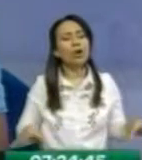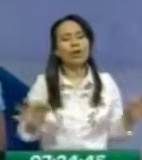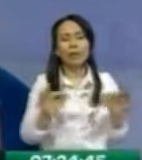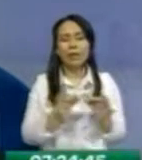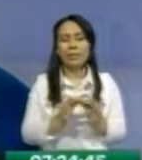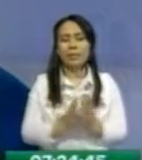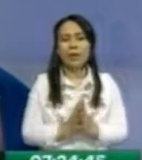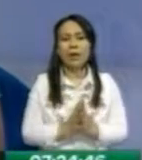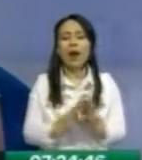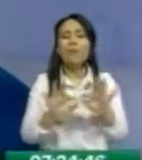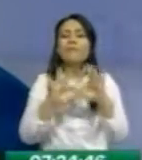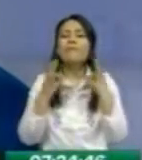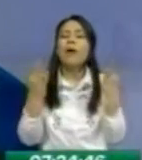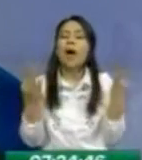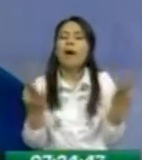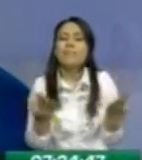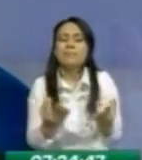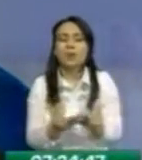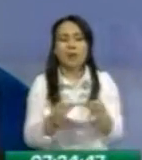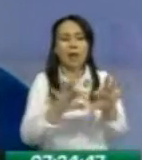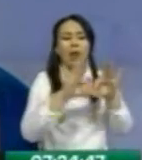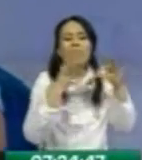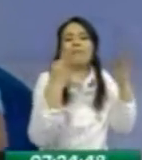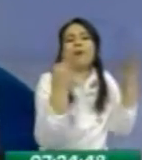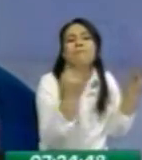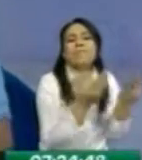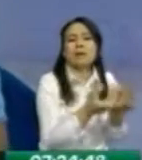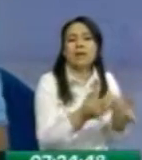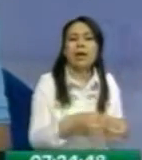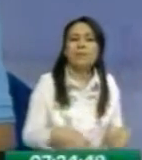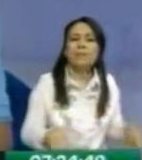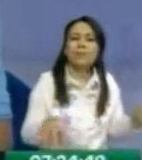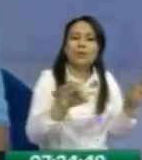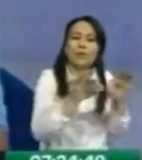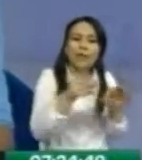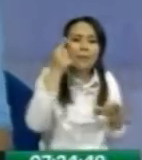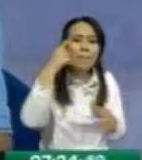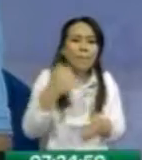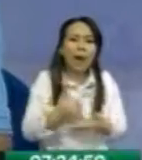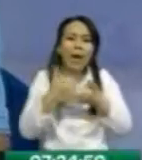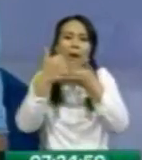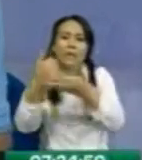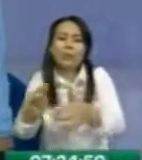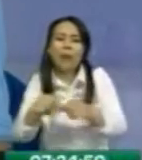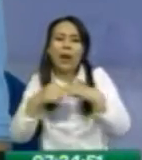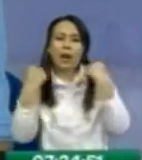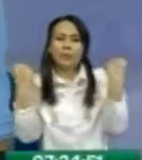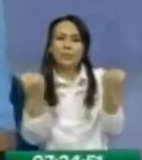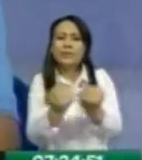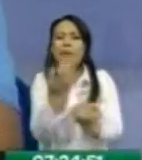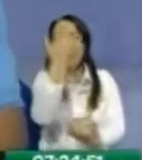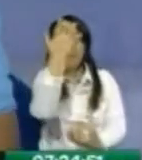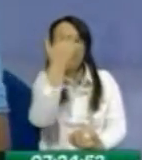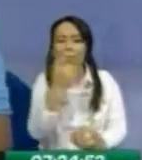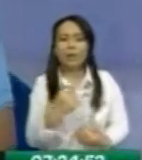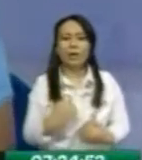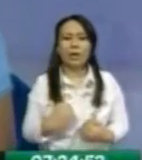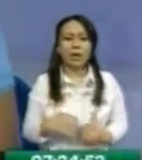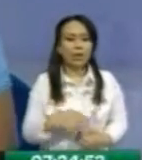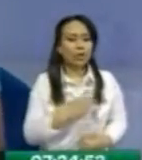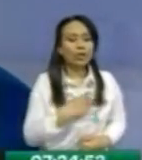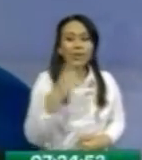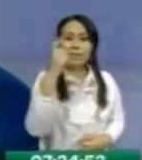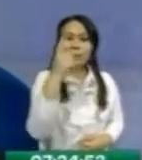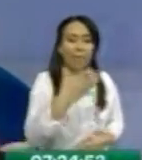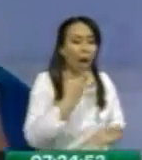que tiene la familia en la sociedad y sobre todo cuando hablamos del consumo de drogas es evidentemente este proceso de no dejar de hablar con